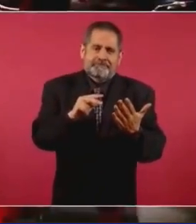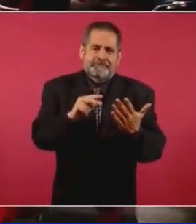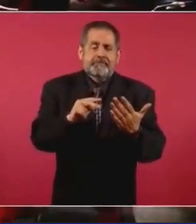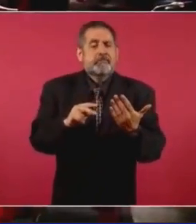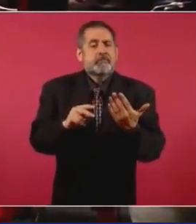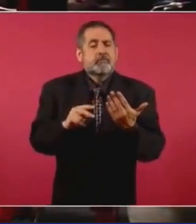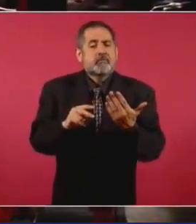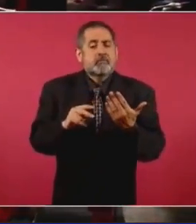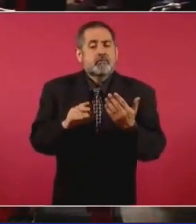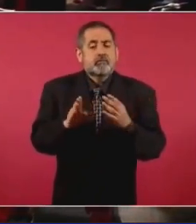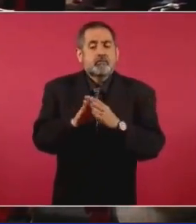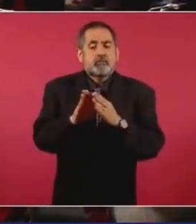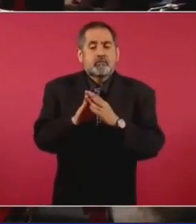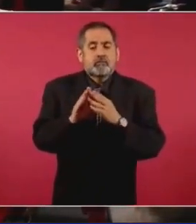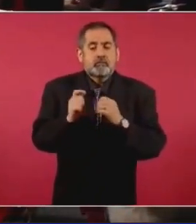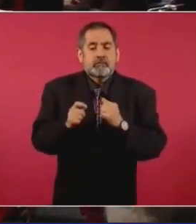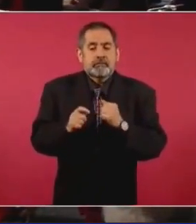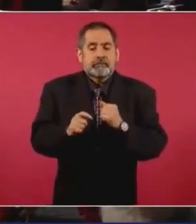cómo